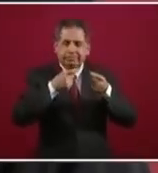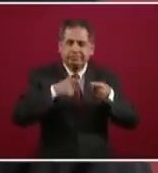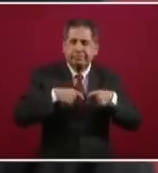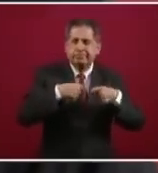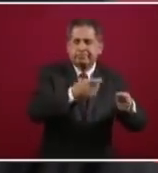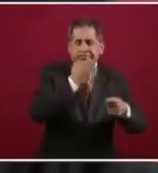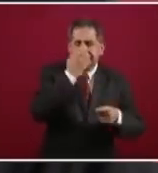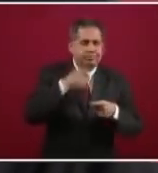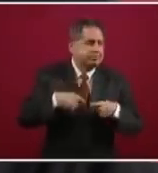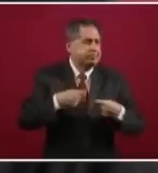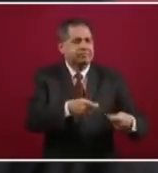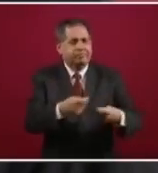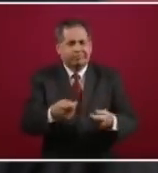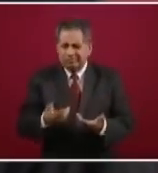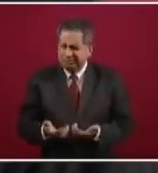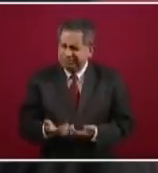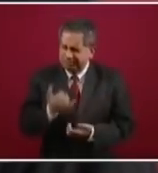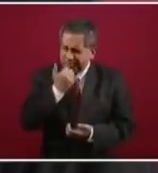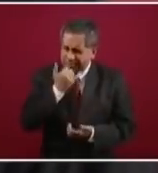no solo de